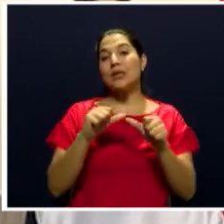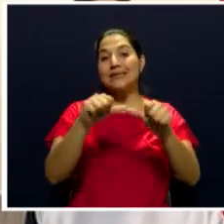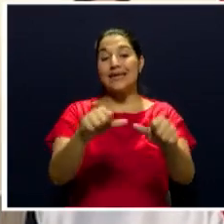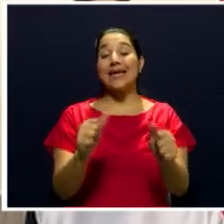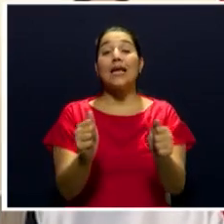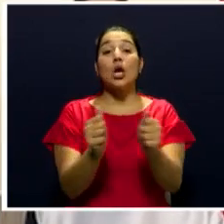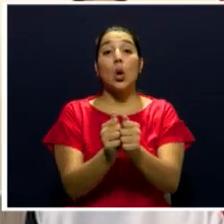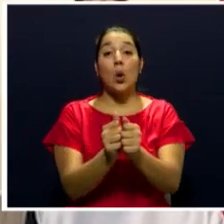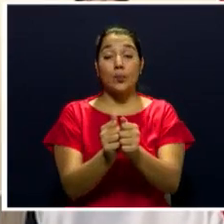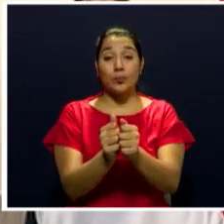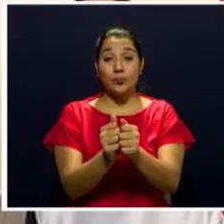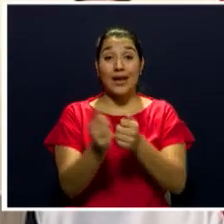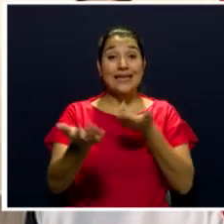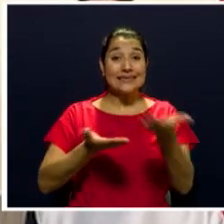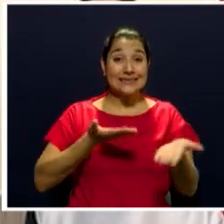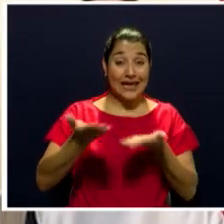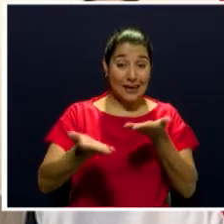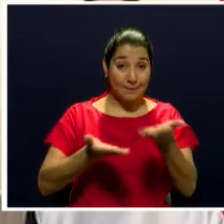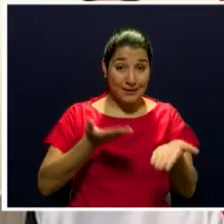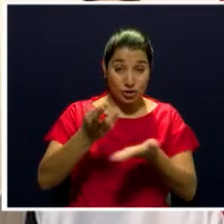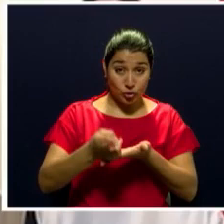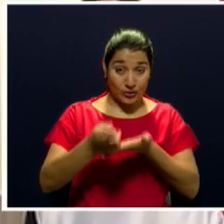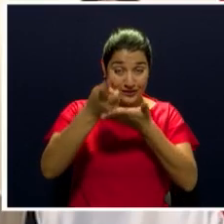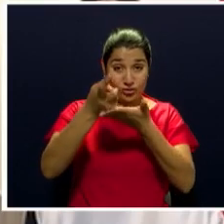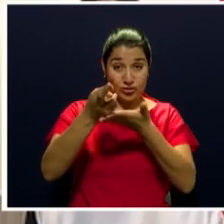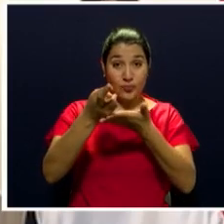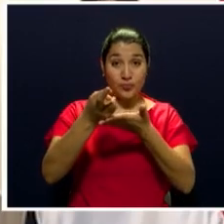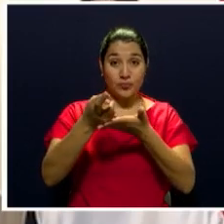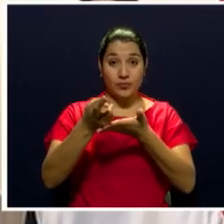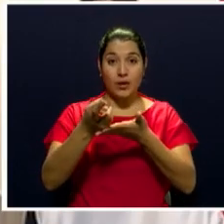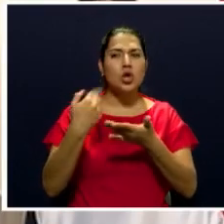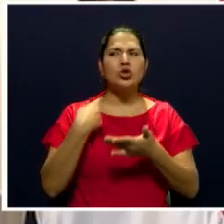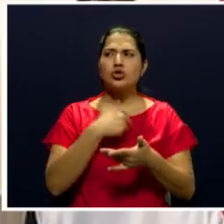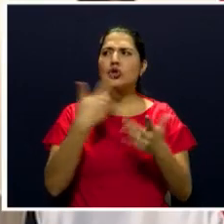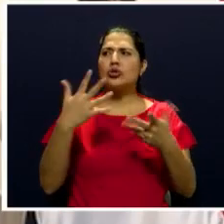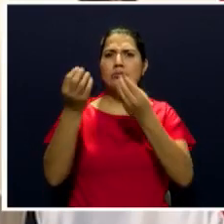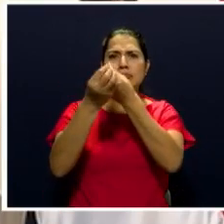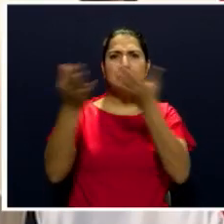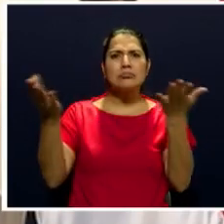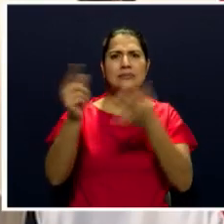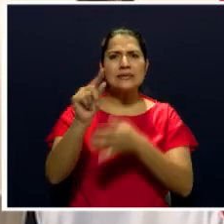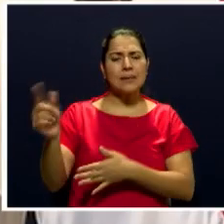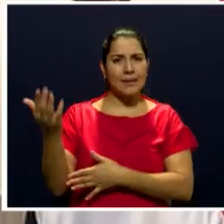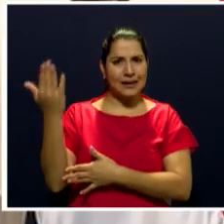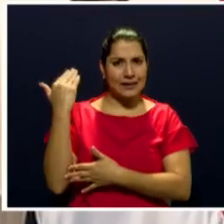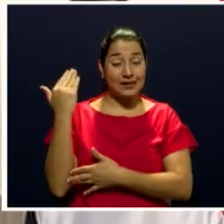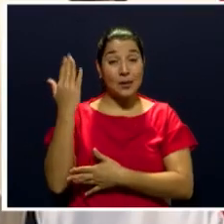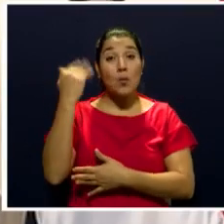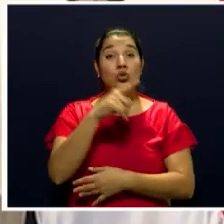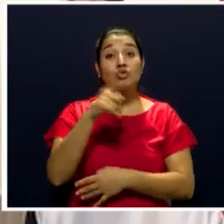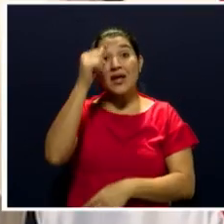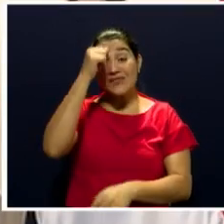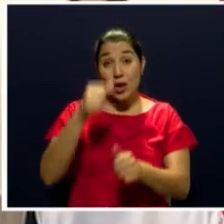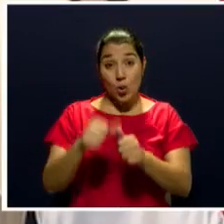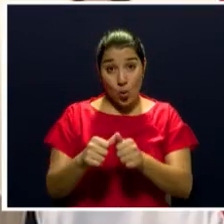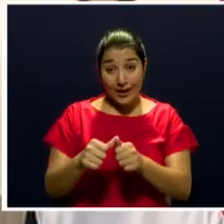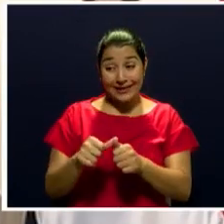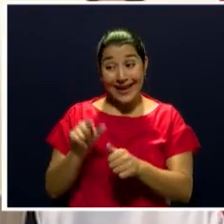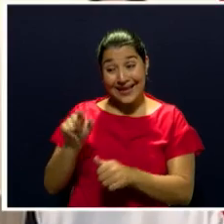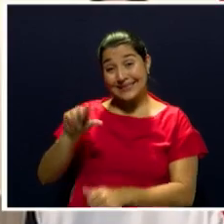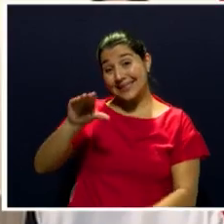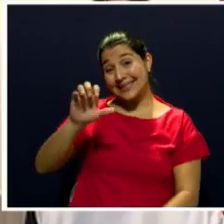con el servicio de rehabilitación. Eso se había anunciado hace varias semanas, porque recordemos que convertimos el